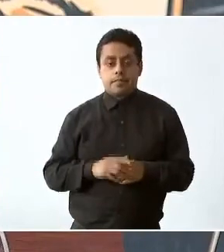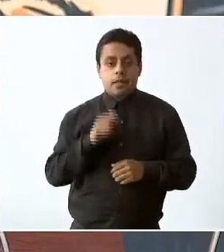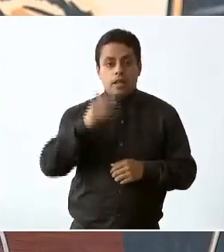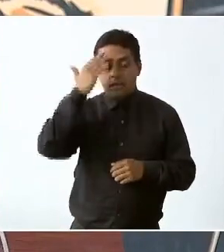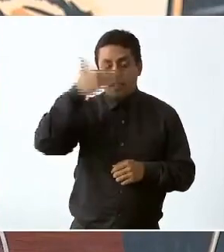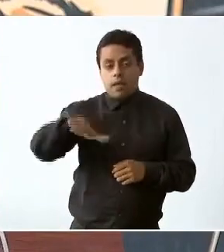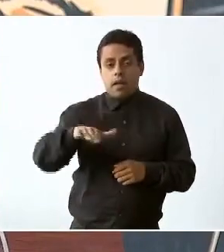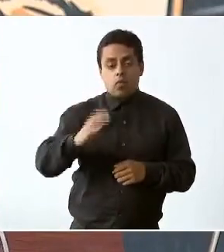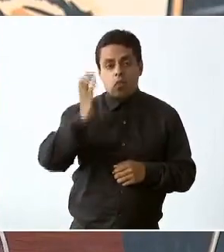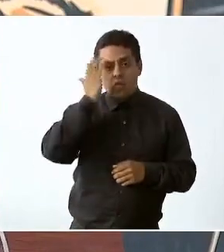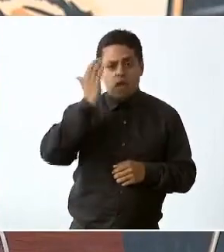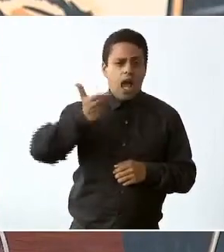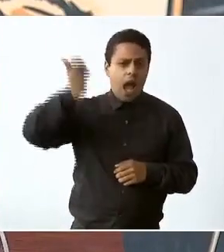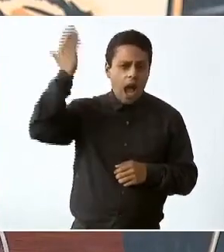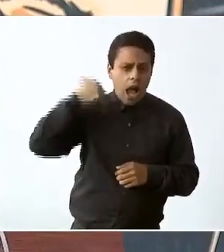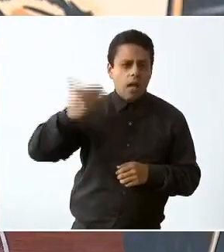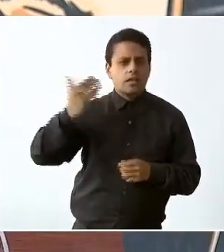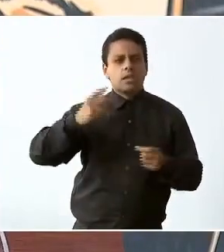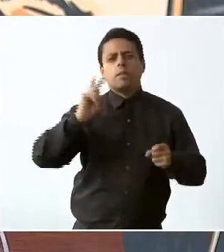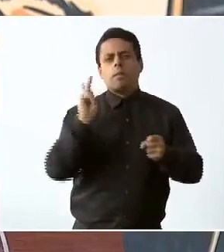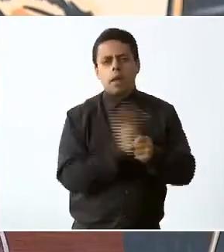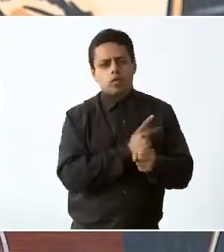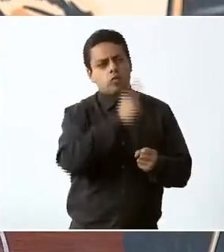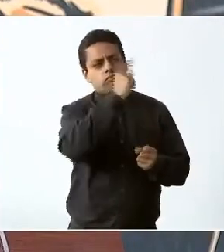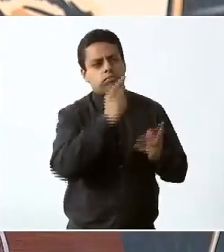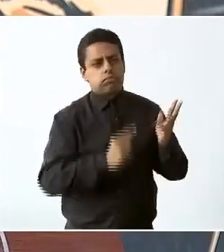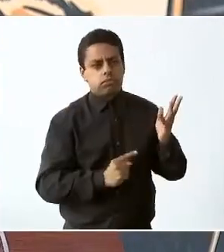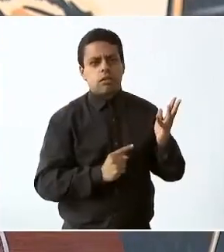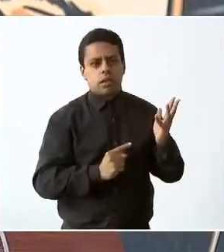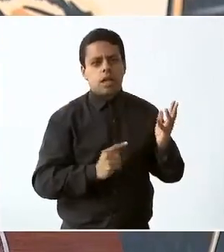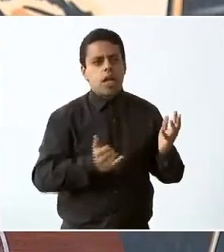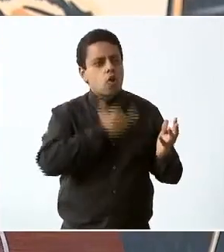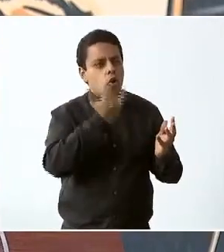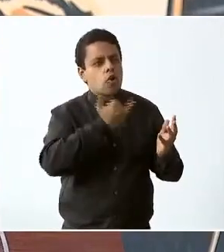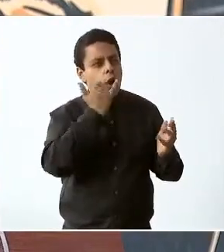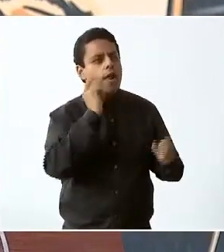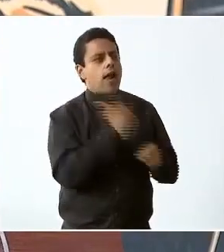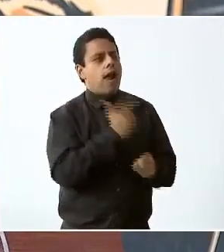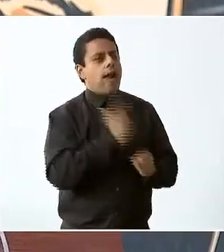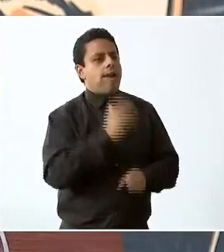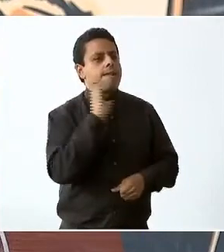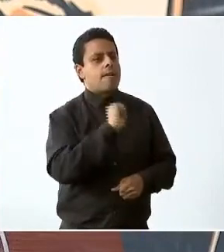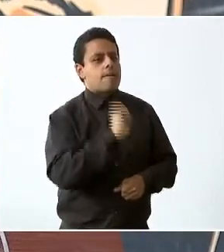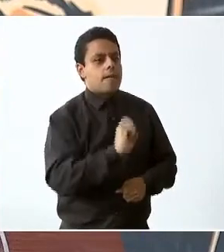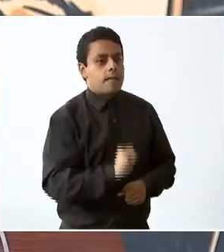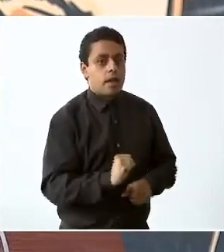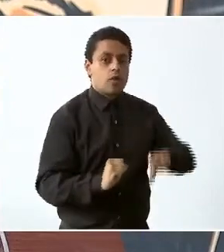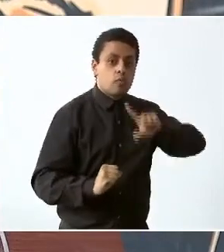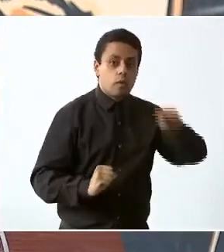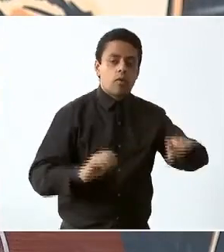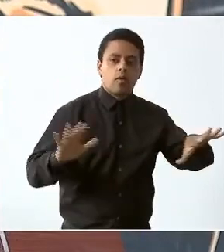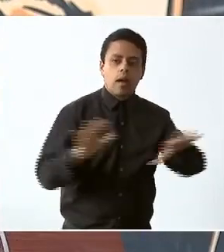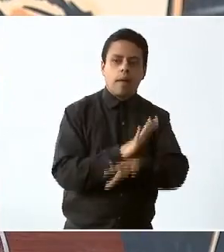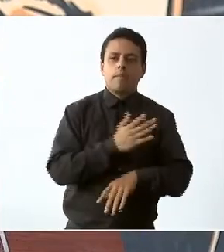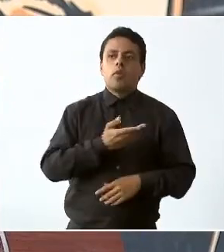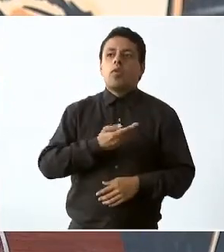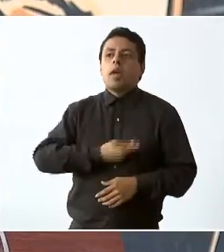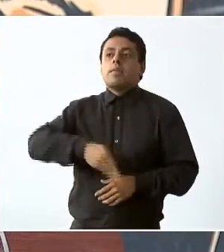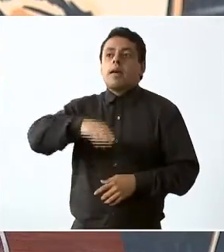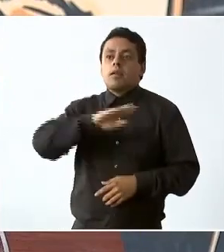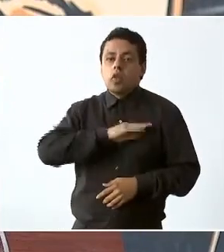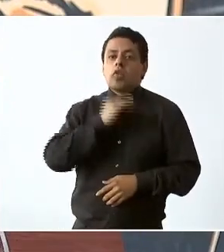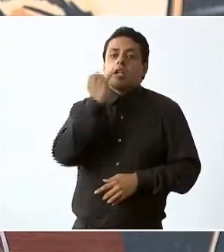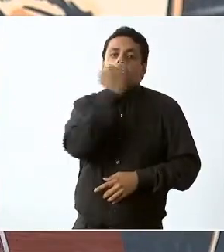pasado, reconocer los errores y apostar por la fuerza internacional de una lengua y de